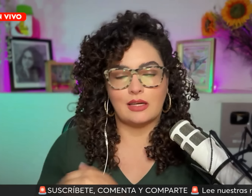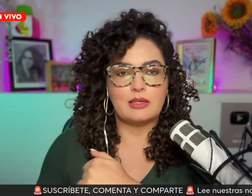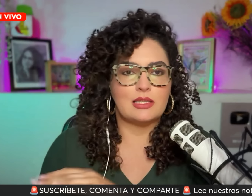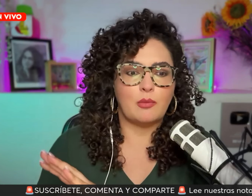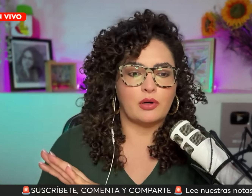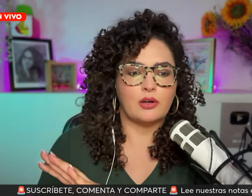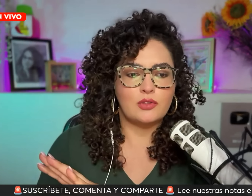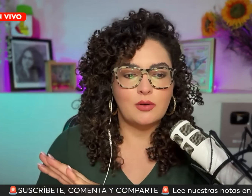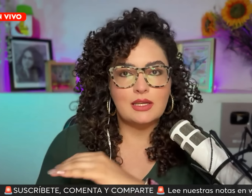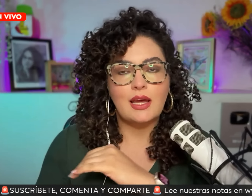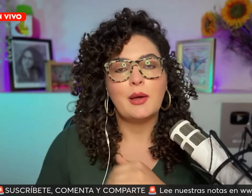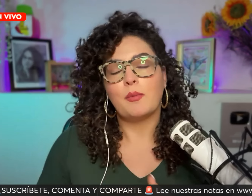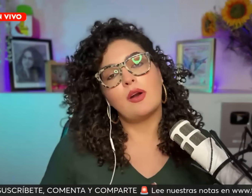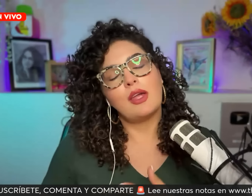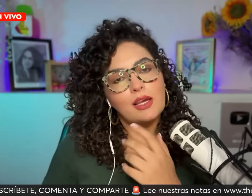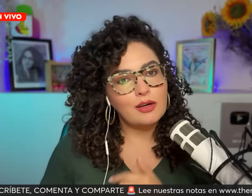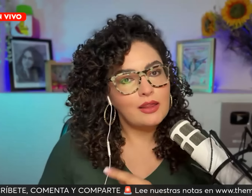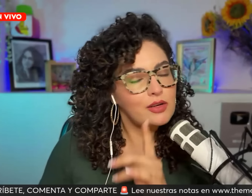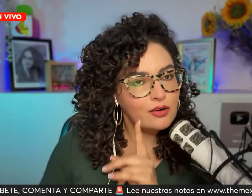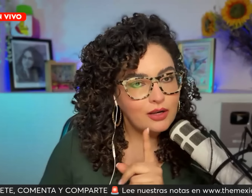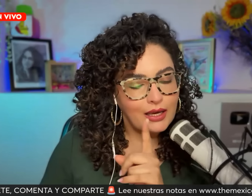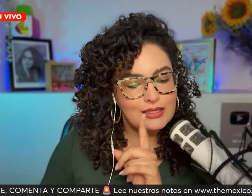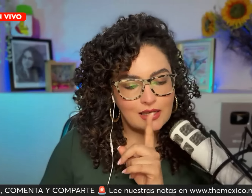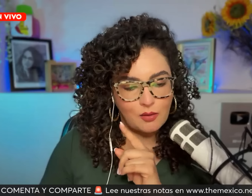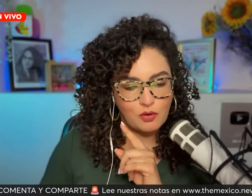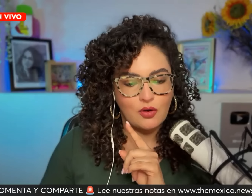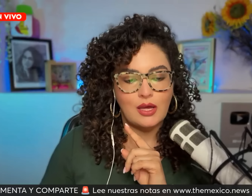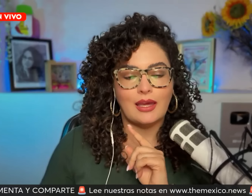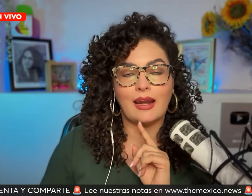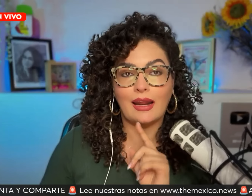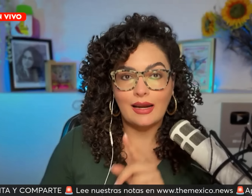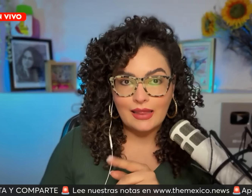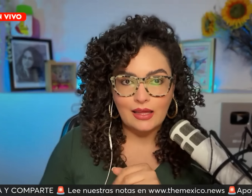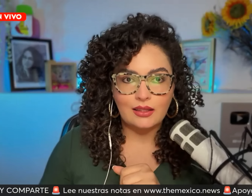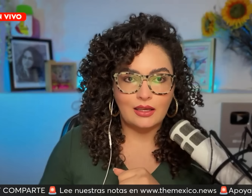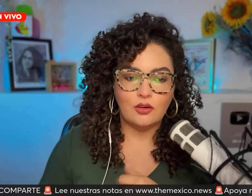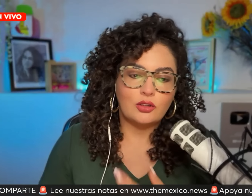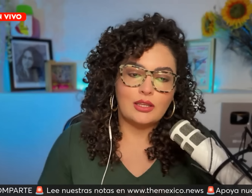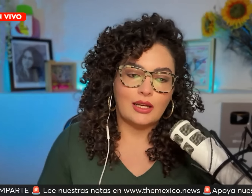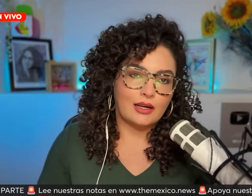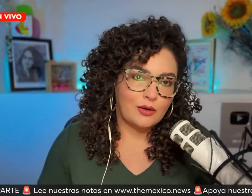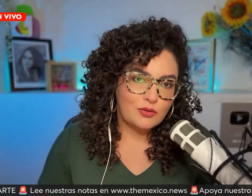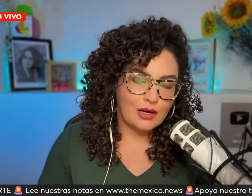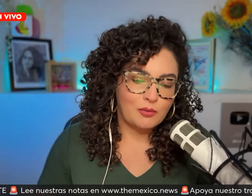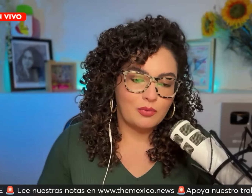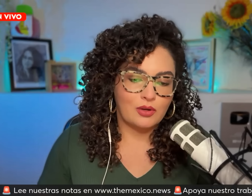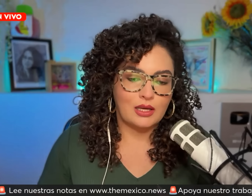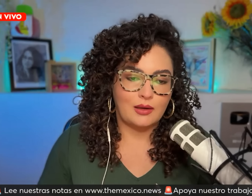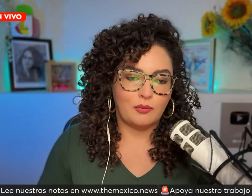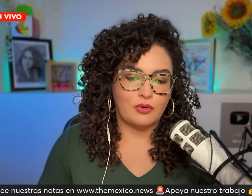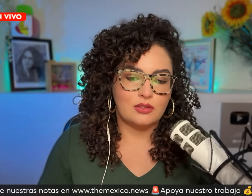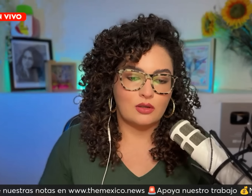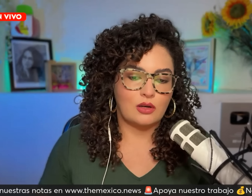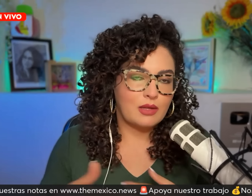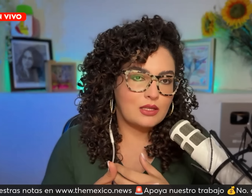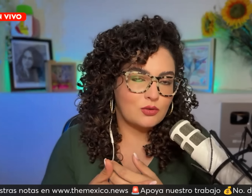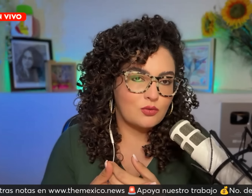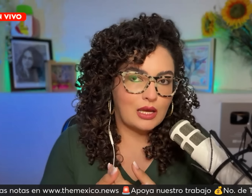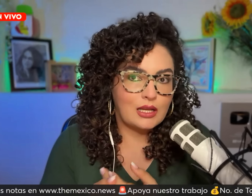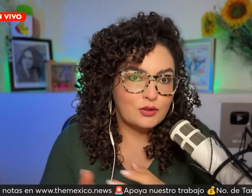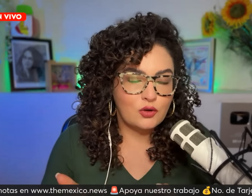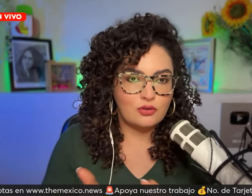iba, ya estaba por renunciar Luisa, pero ya dijo la de hoy que no, que se equivocó, que en realidad no tendría que renunciar porque pues